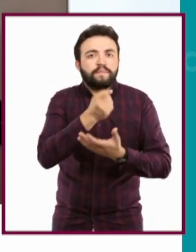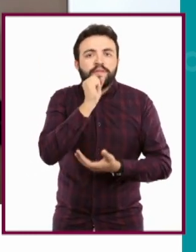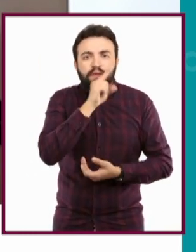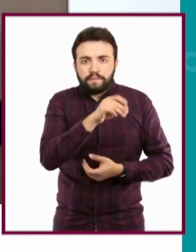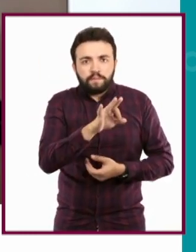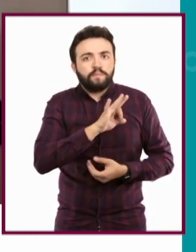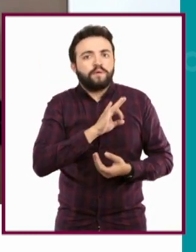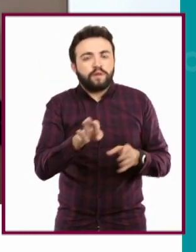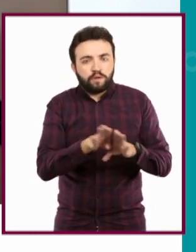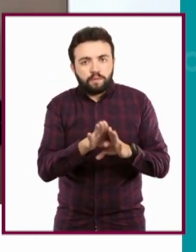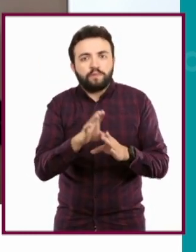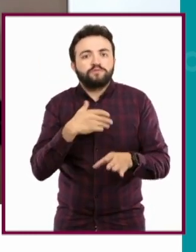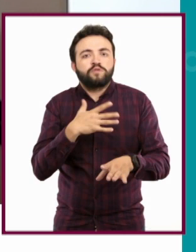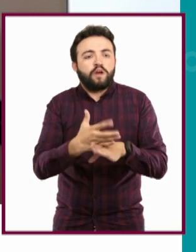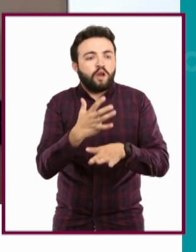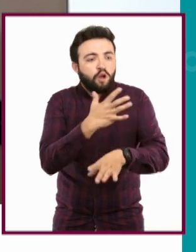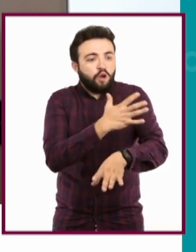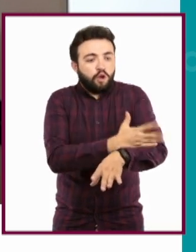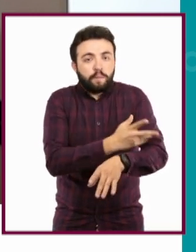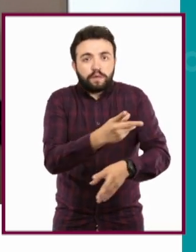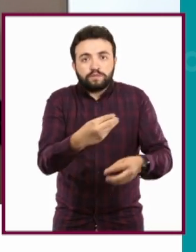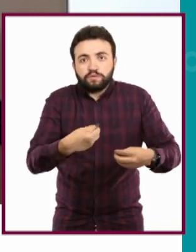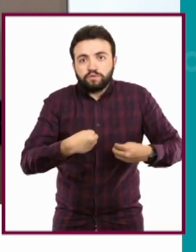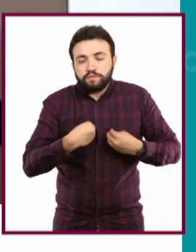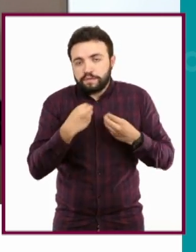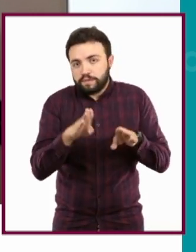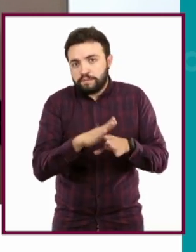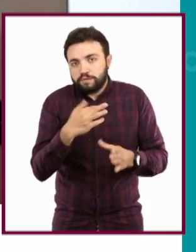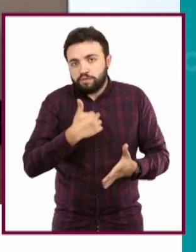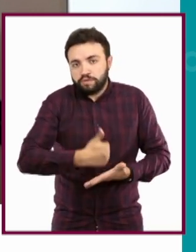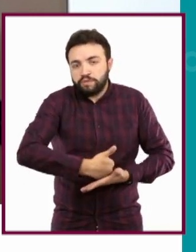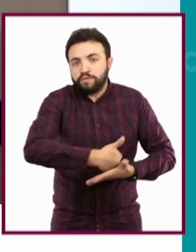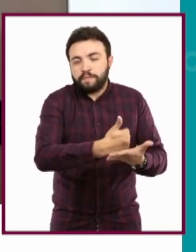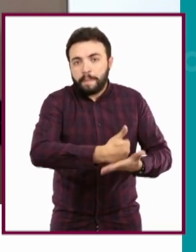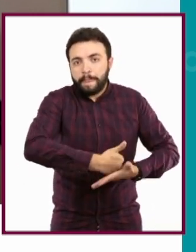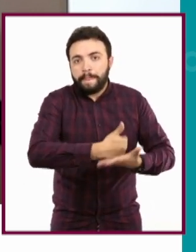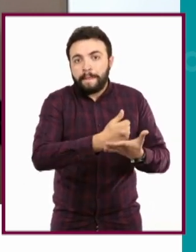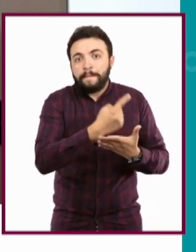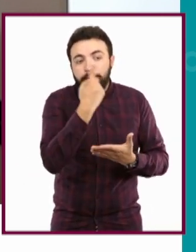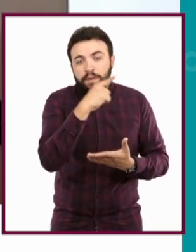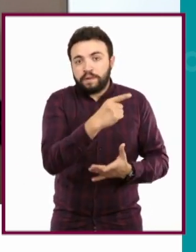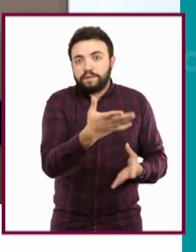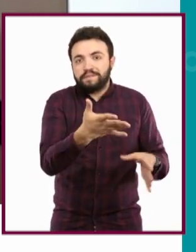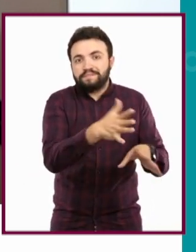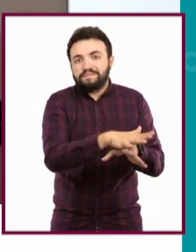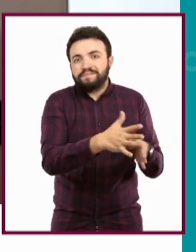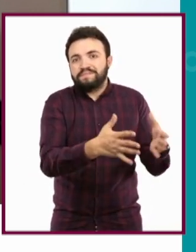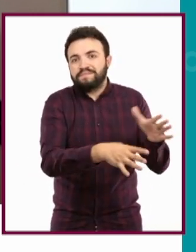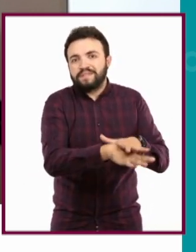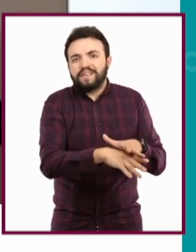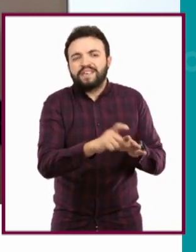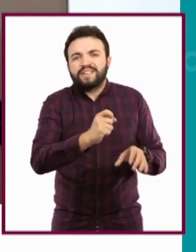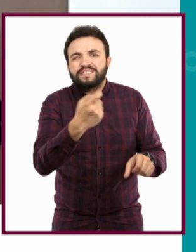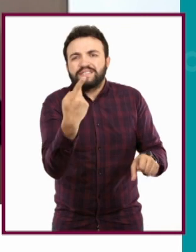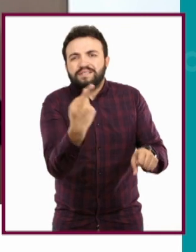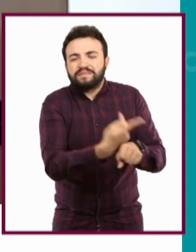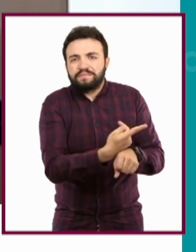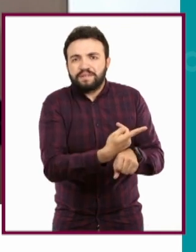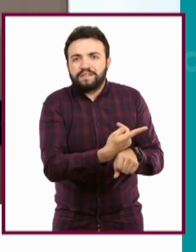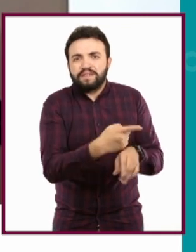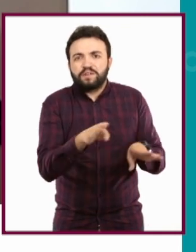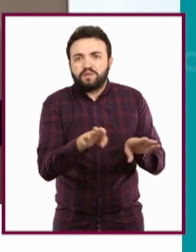en diferentes momentos de su vida, ayudándola a que integre lo que le está ocurriendo a través de